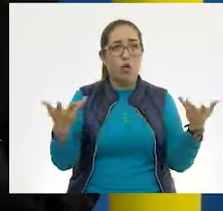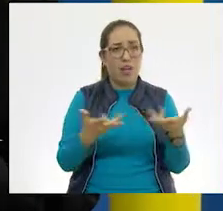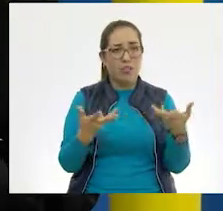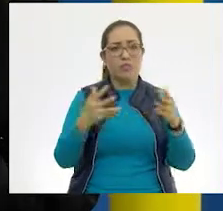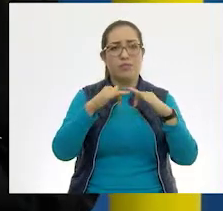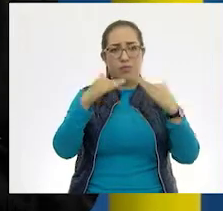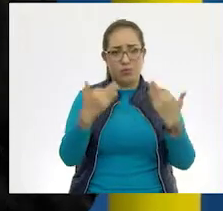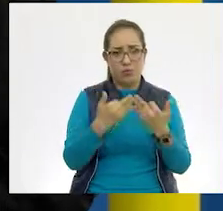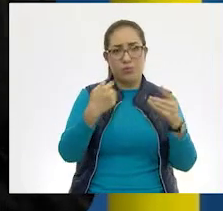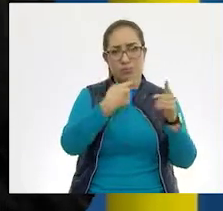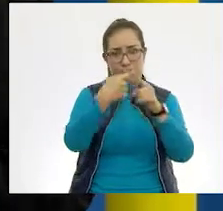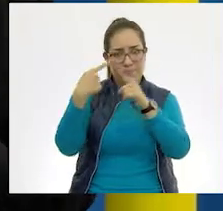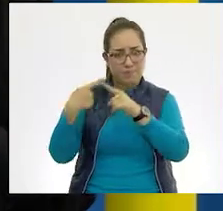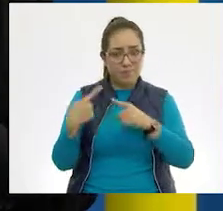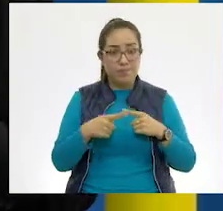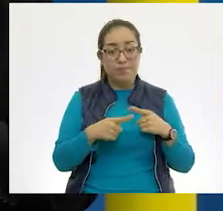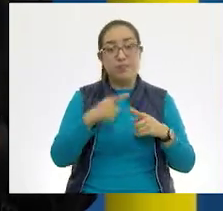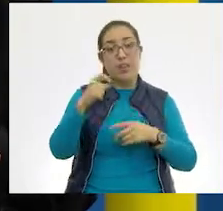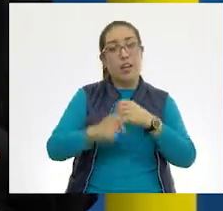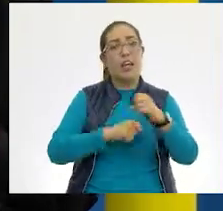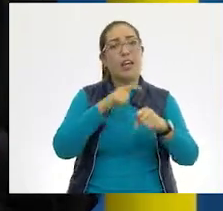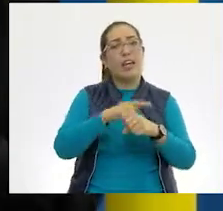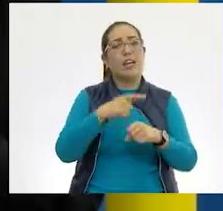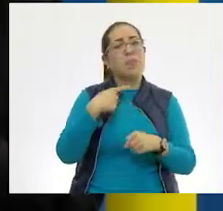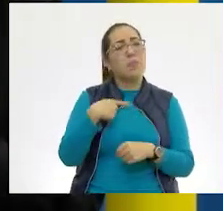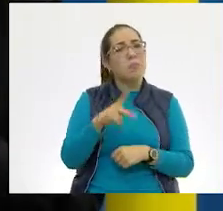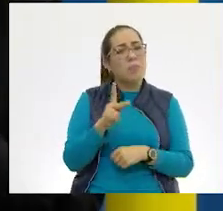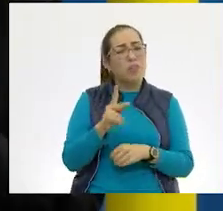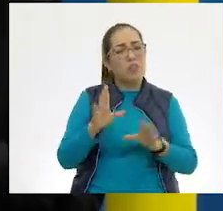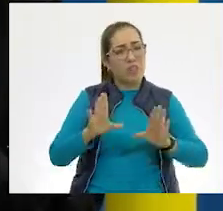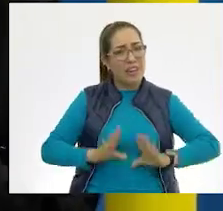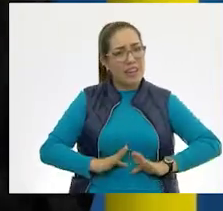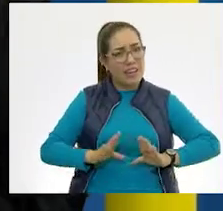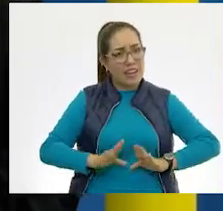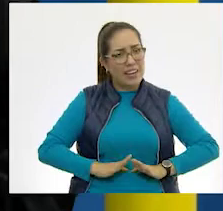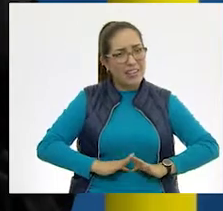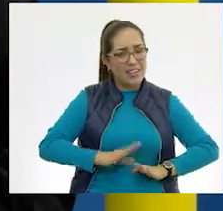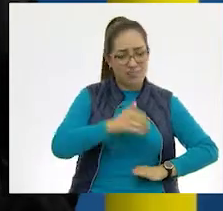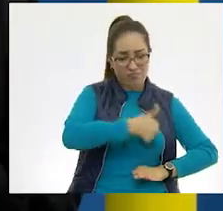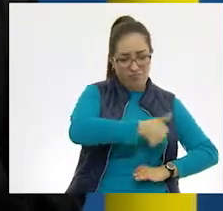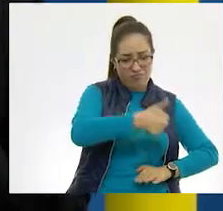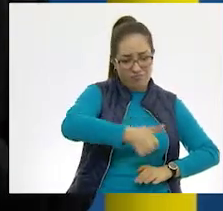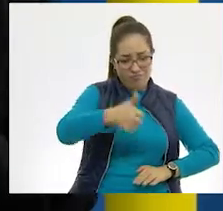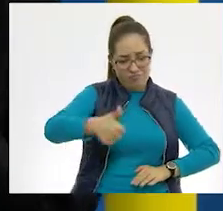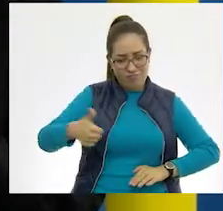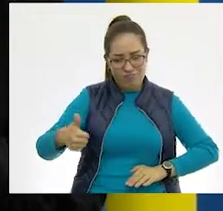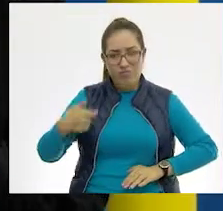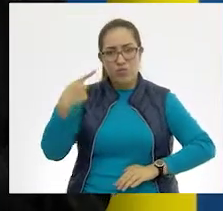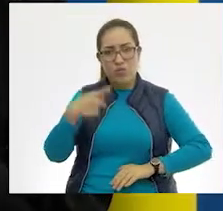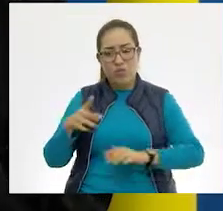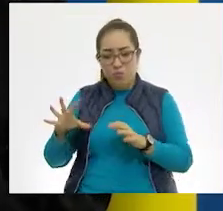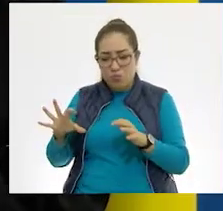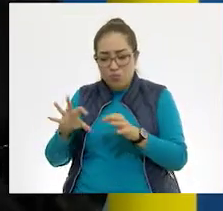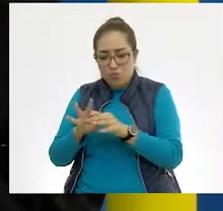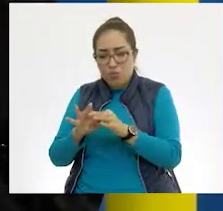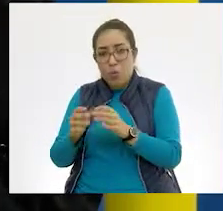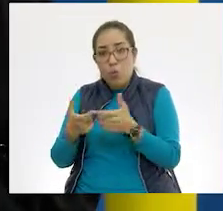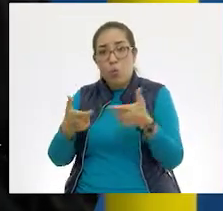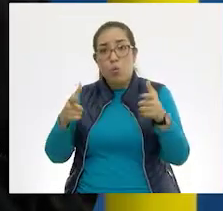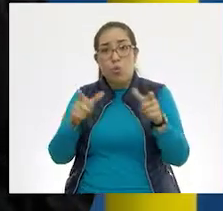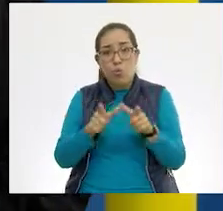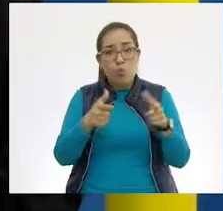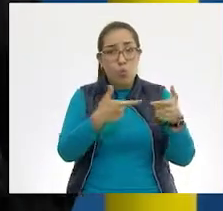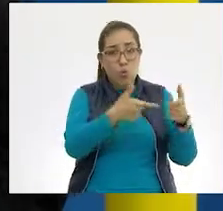distinta en los animales, pero por algunas características que tienen en común, se pueden agrupar en